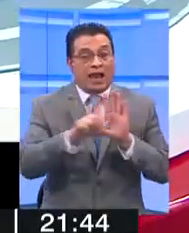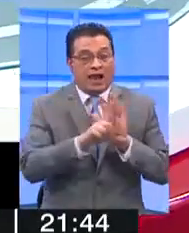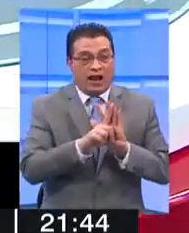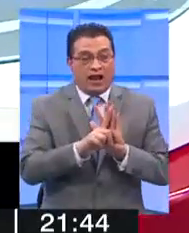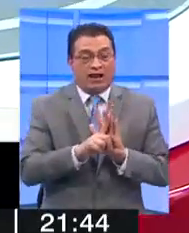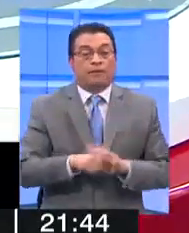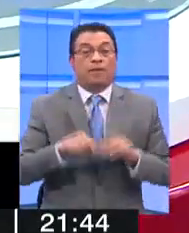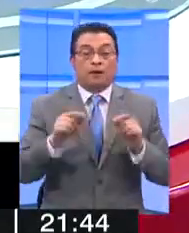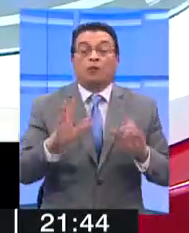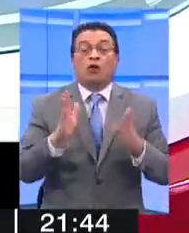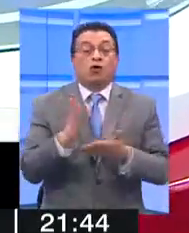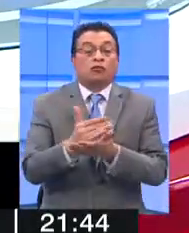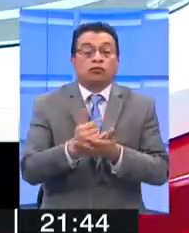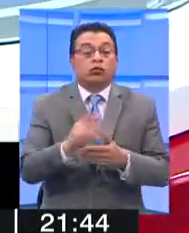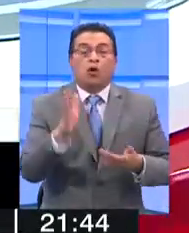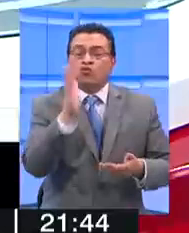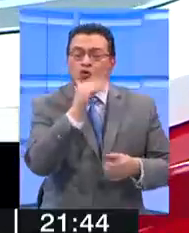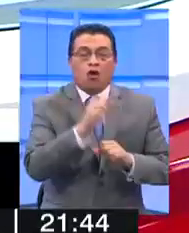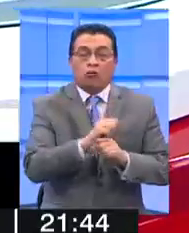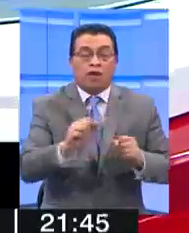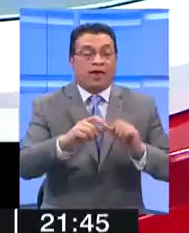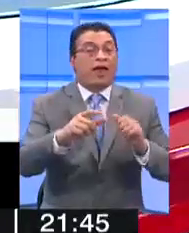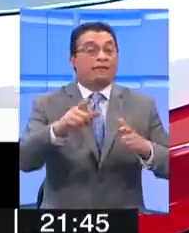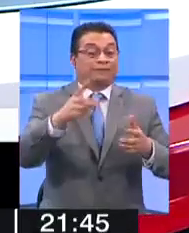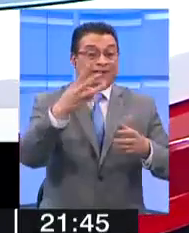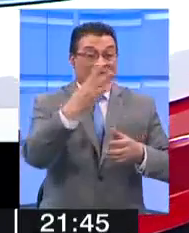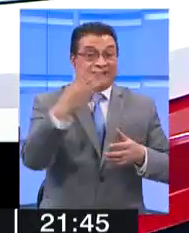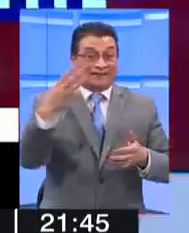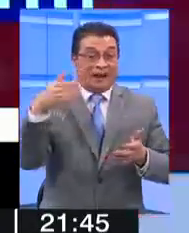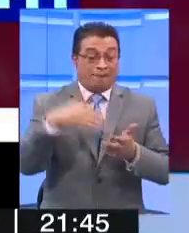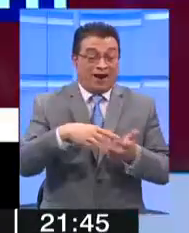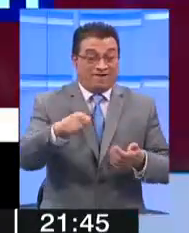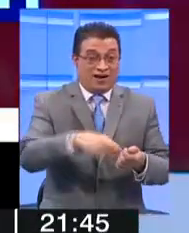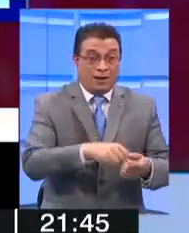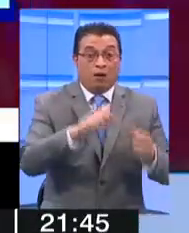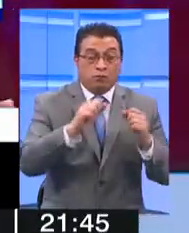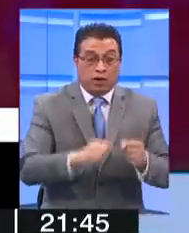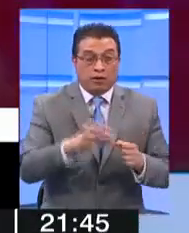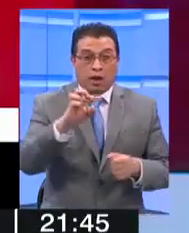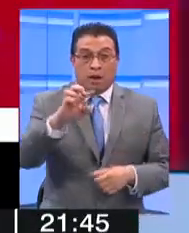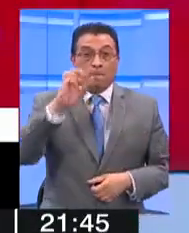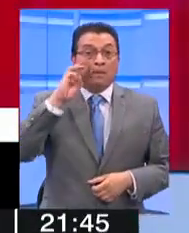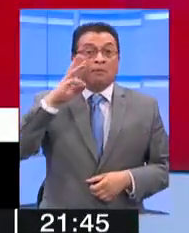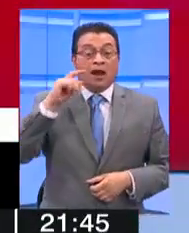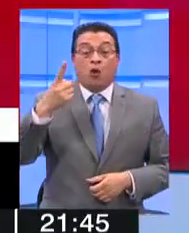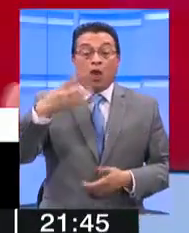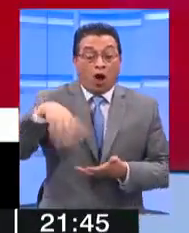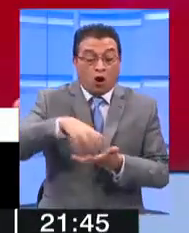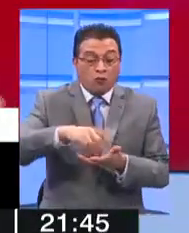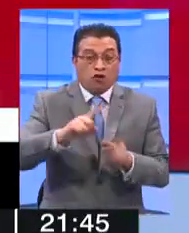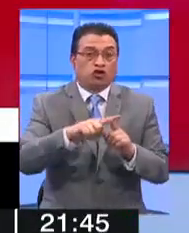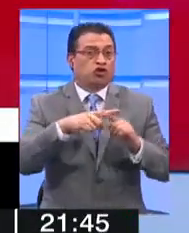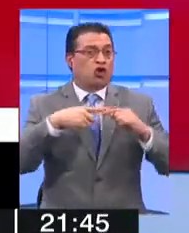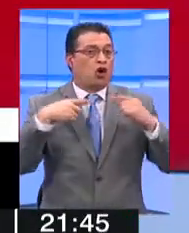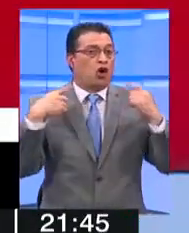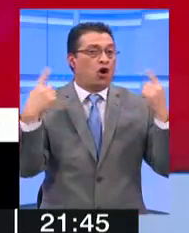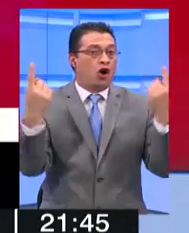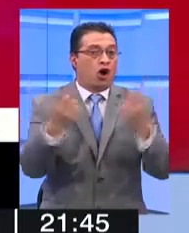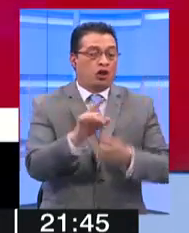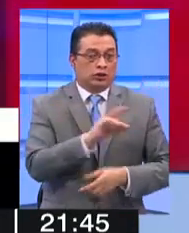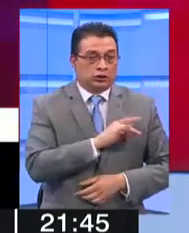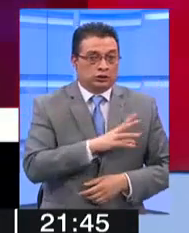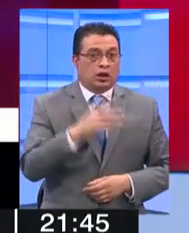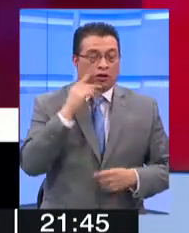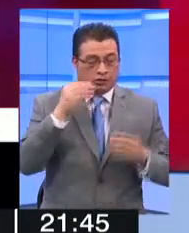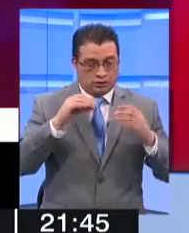la capacidad organizativa para juntar las firmas para ir a la primaria legal, ¿la tienen para organizar una primaria, no en una comuna, sino que en todo el país, dando todas las